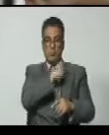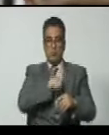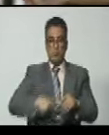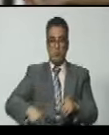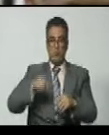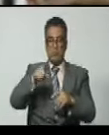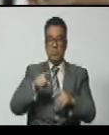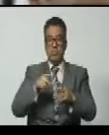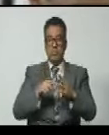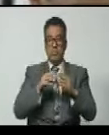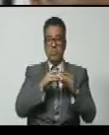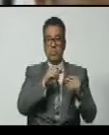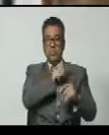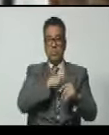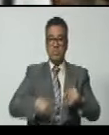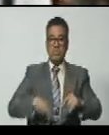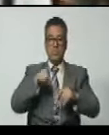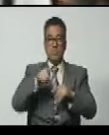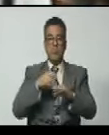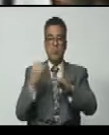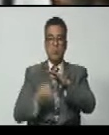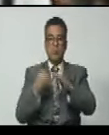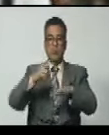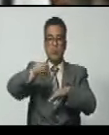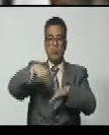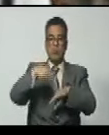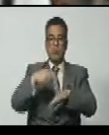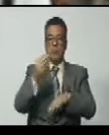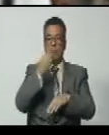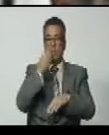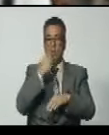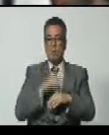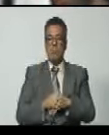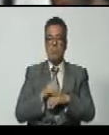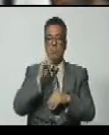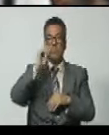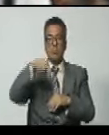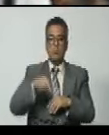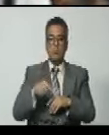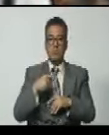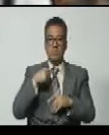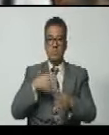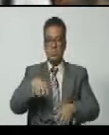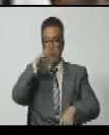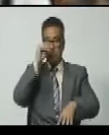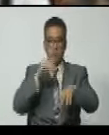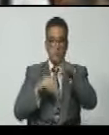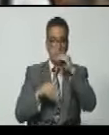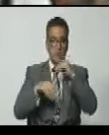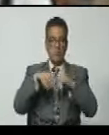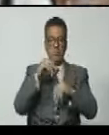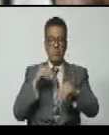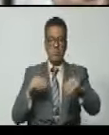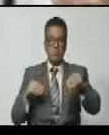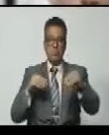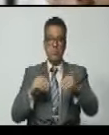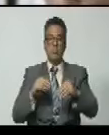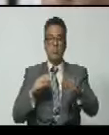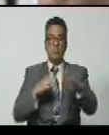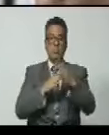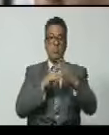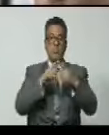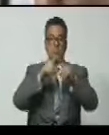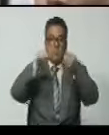presidenta o fue presidenta del Instituto Nacional de Nutrición y, por supuesto, nos enseñó aquello de romper la barrera